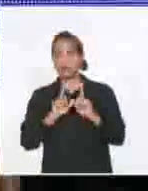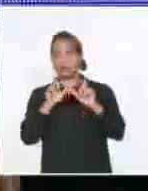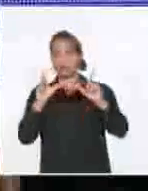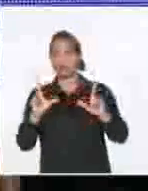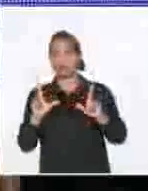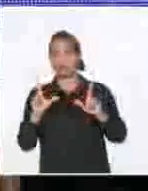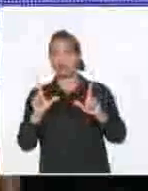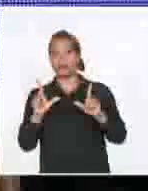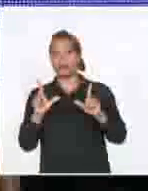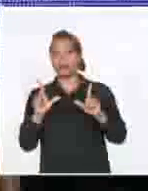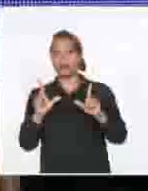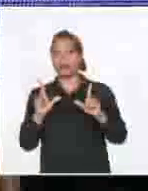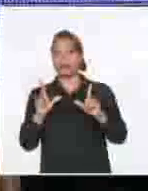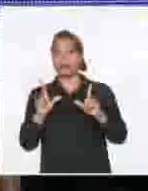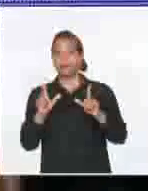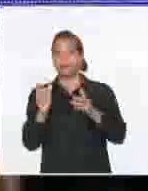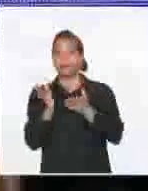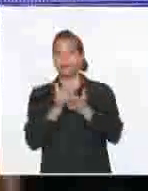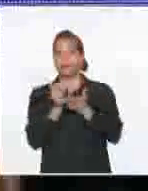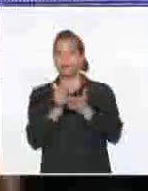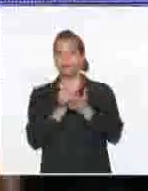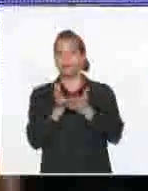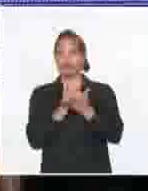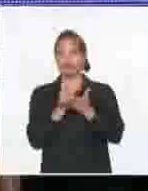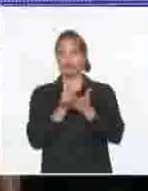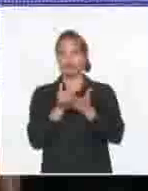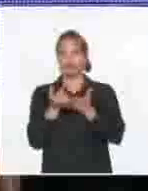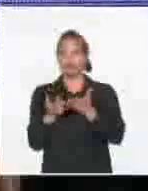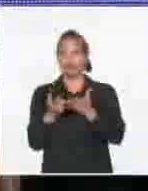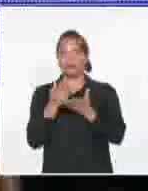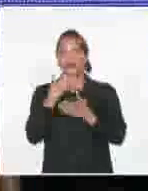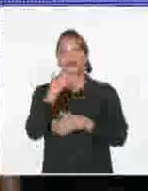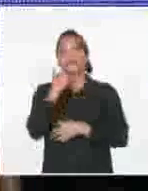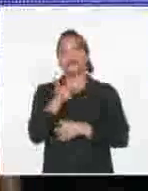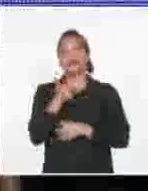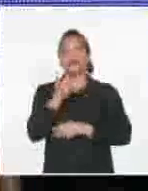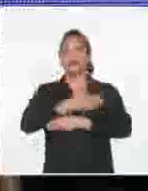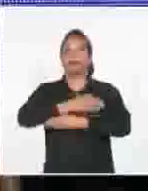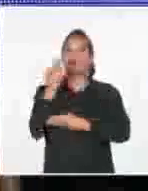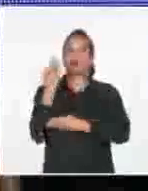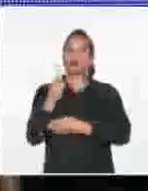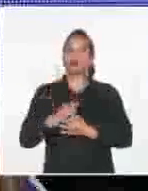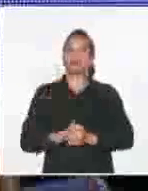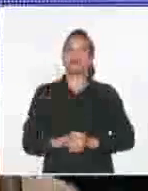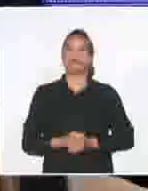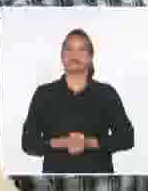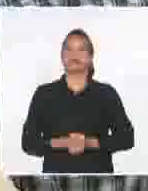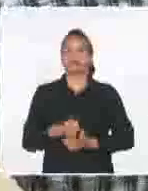Live better, end the embargo. Mejor sin bloqueo. Muchas gracias.